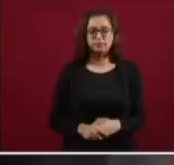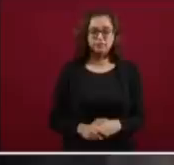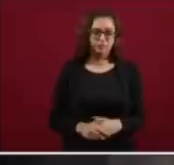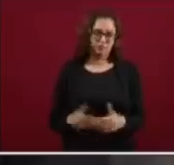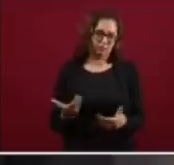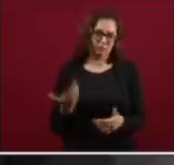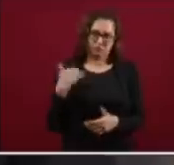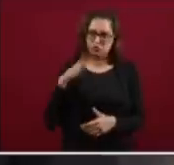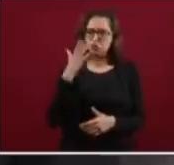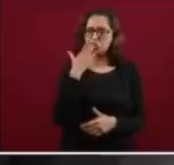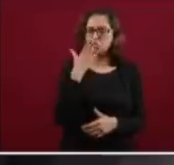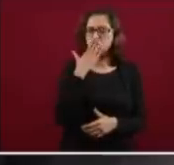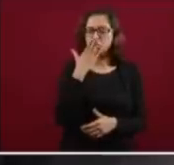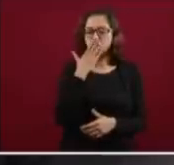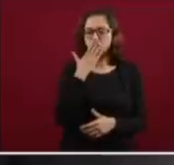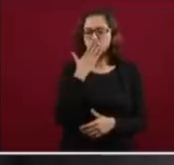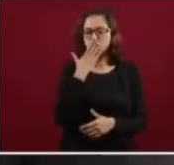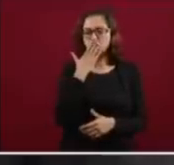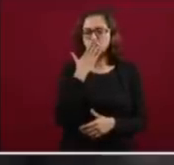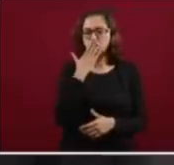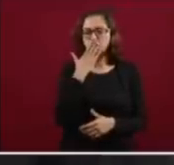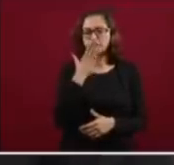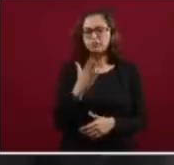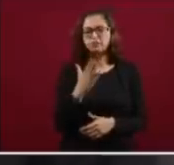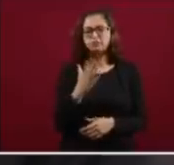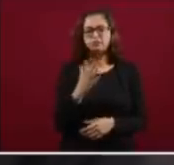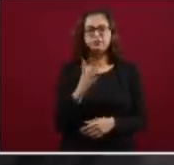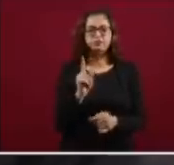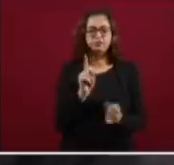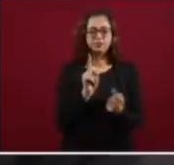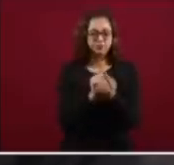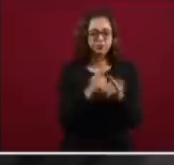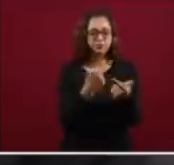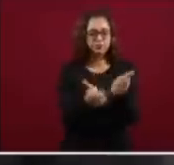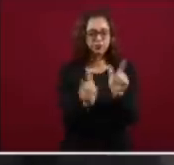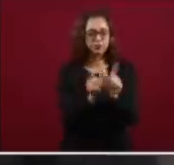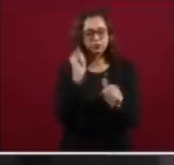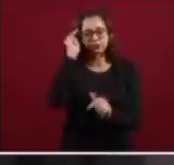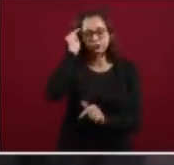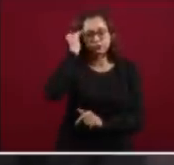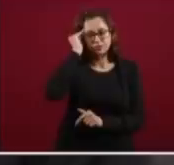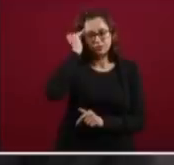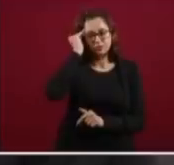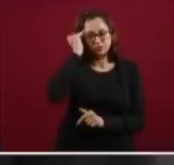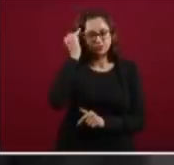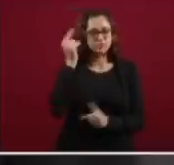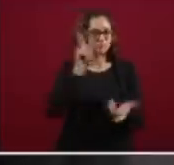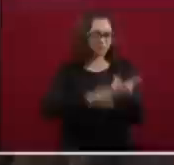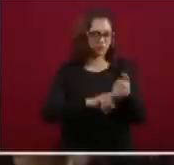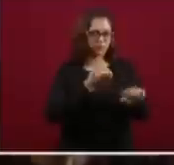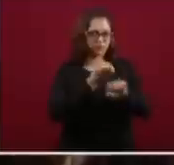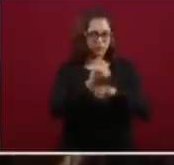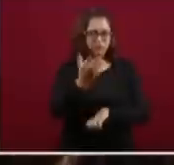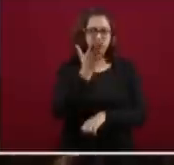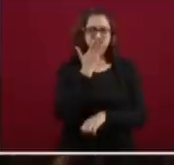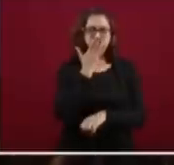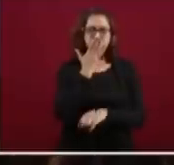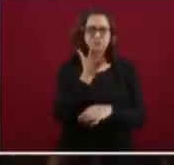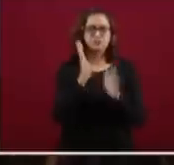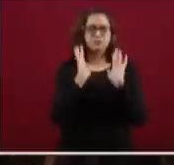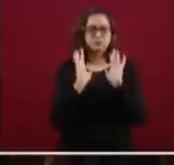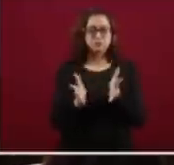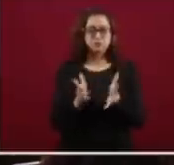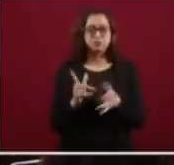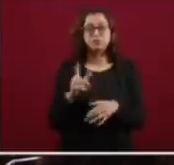pues ya nos encontramos con los grupos indígenas del estado no